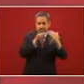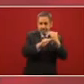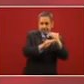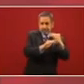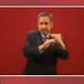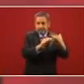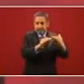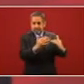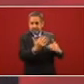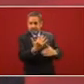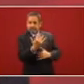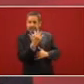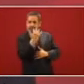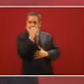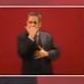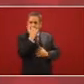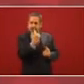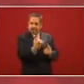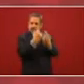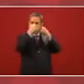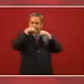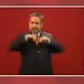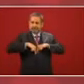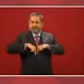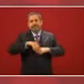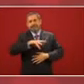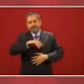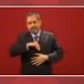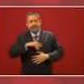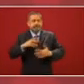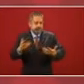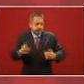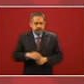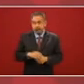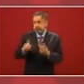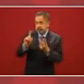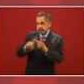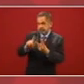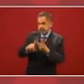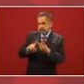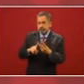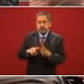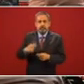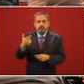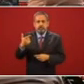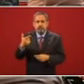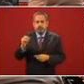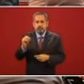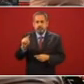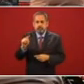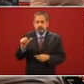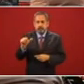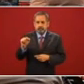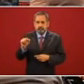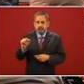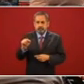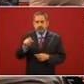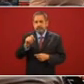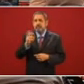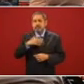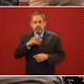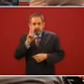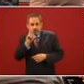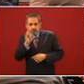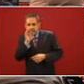se proyecta al interior de la vía respiratoria de la otra persona. Segundo mecanismo es gotas que pueden ser visibles